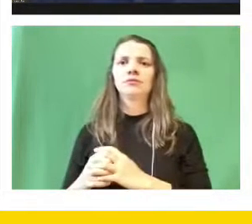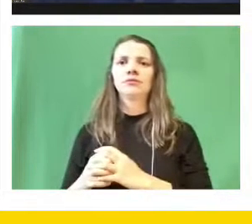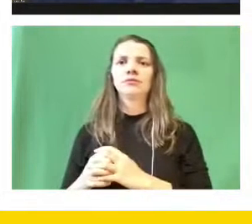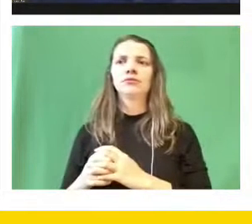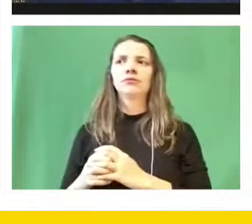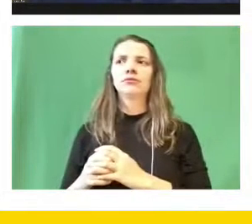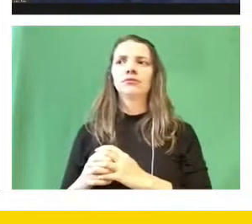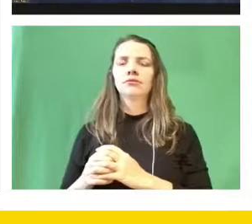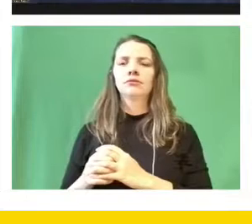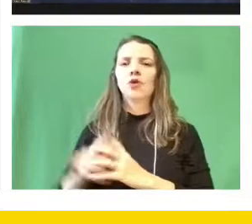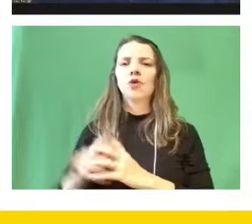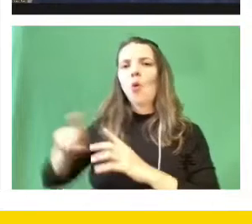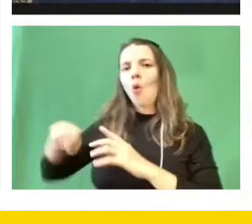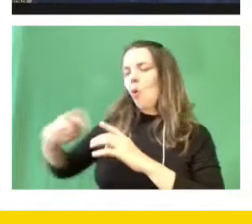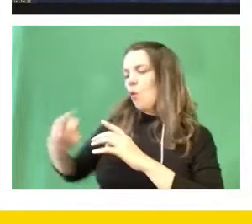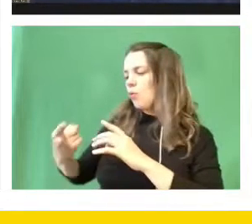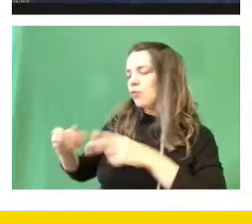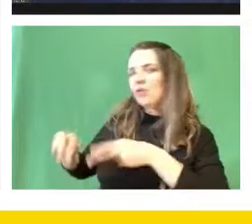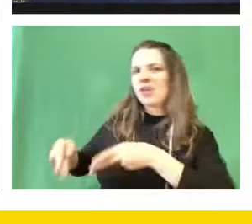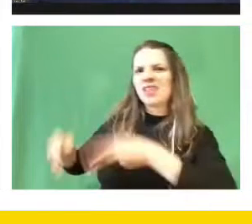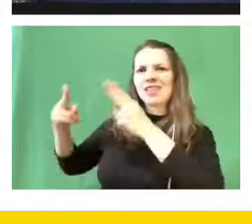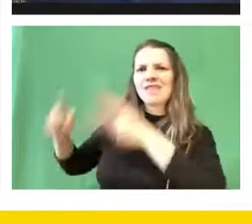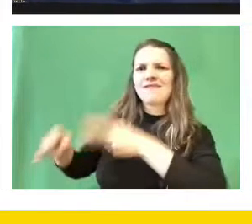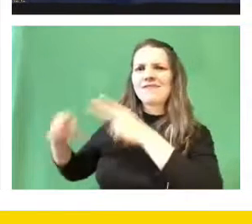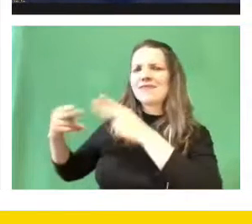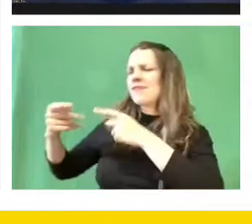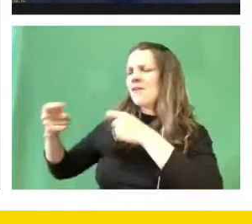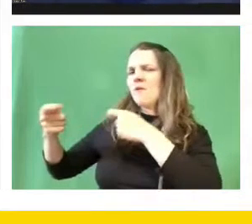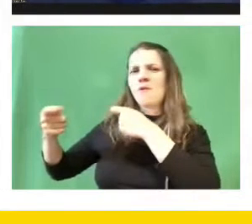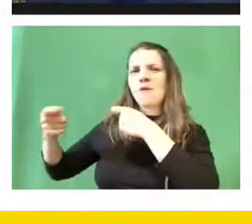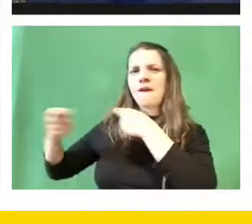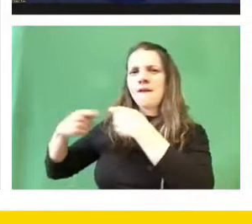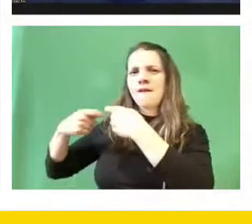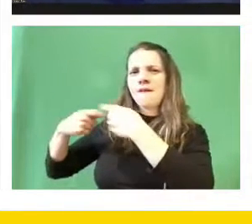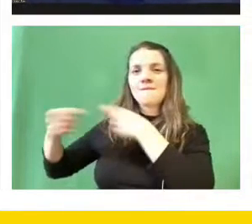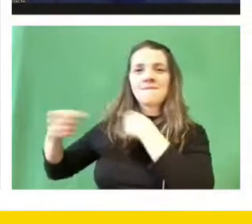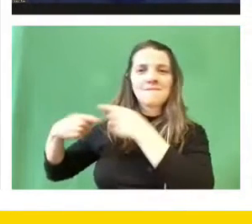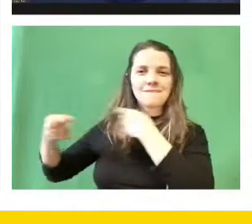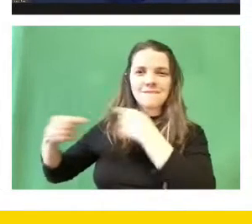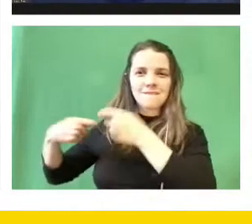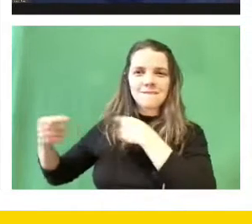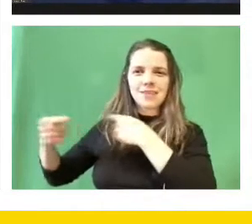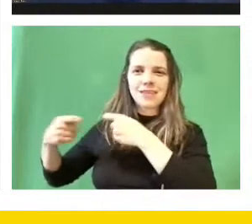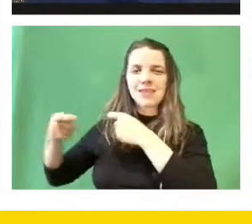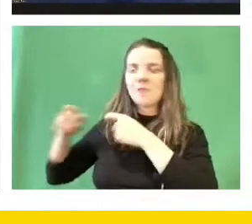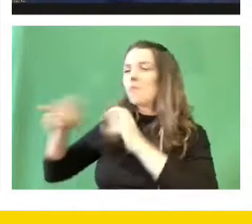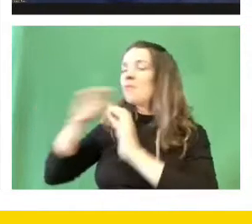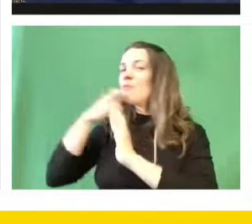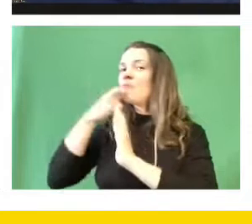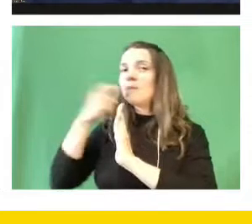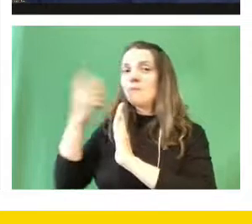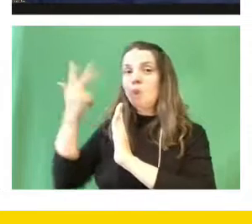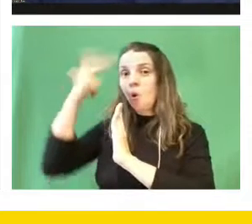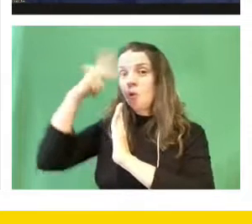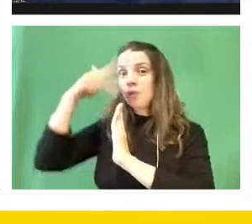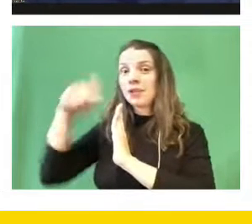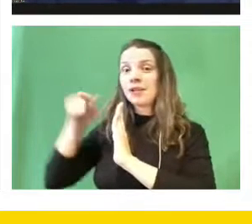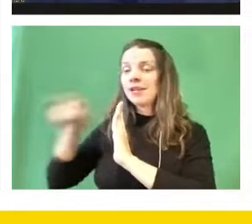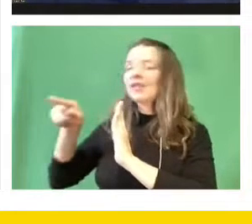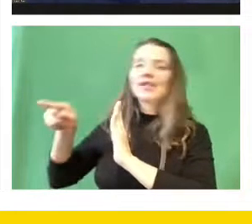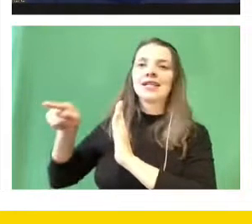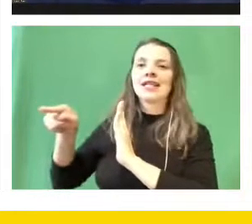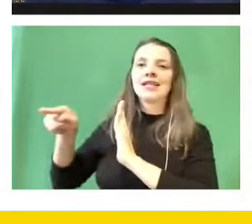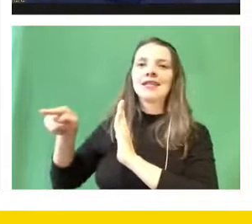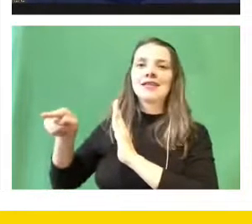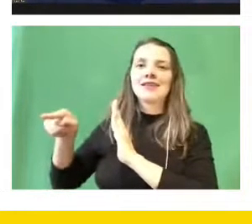Edificios colectivos de comercio, oficinas, hoteles, pero ahí les muestro el Costanera Center, que es el edificio, el edificio, la torre más